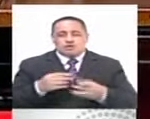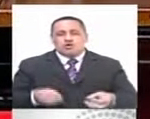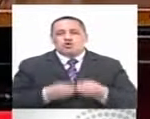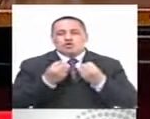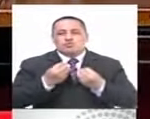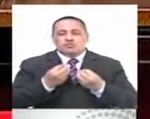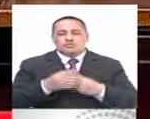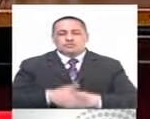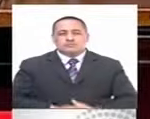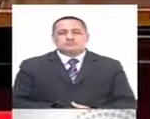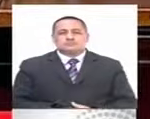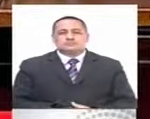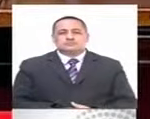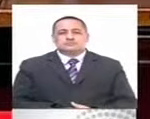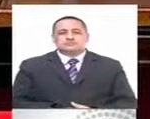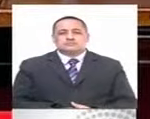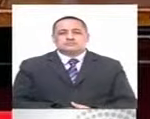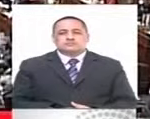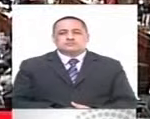una